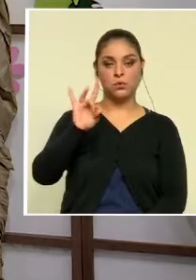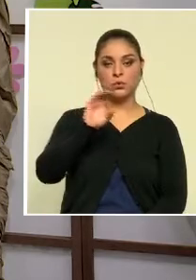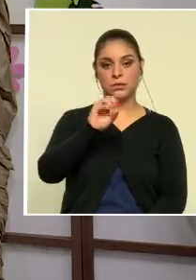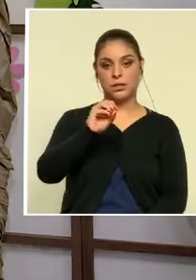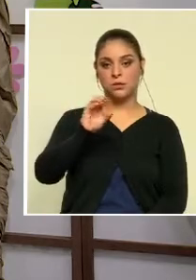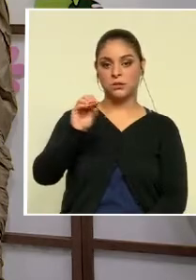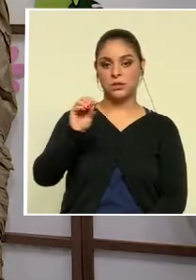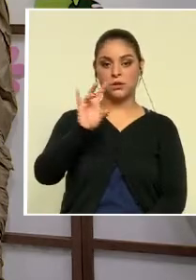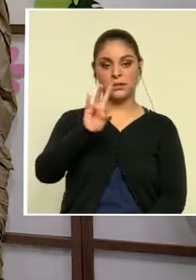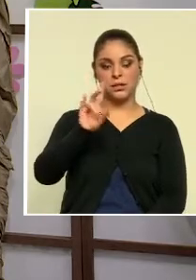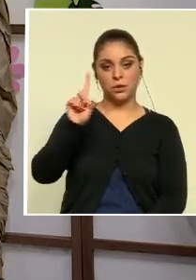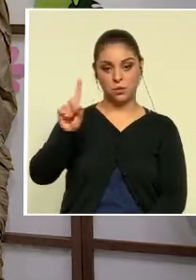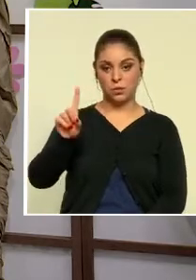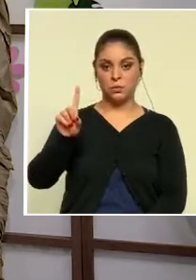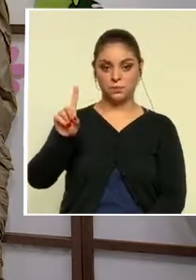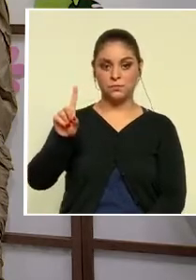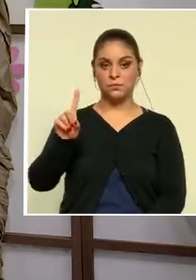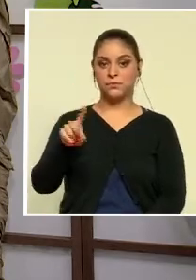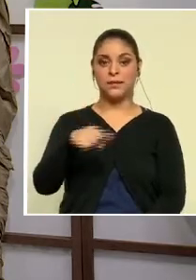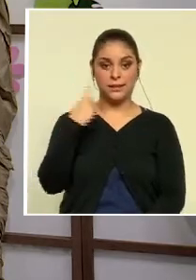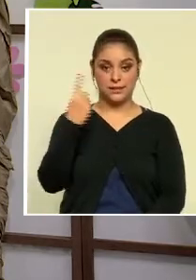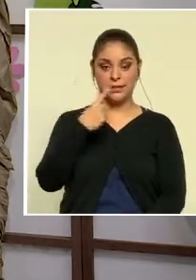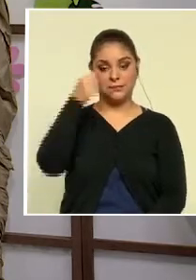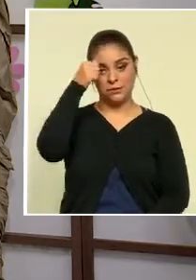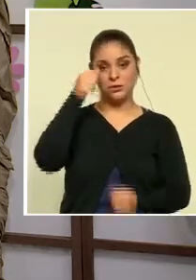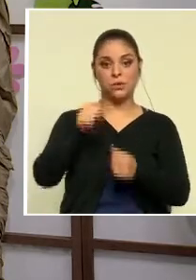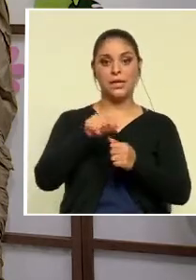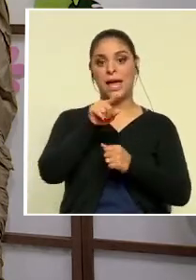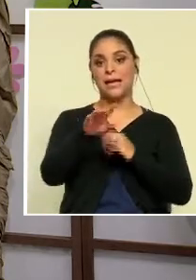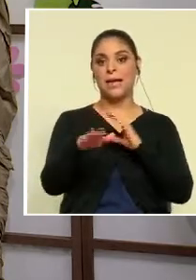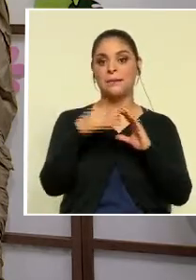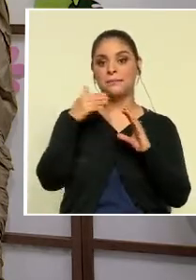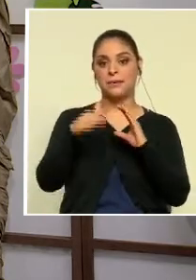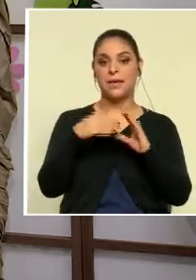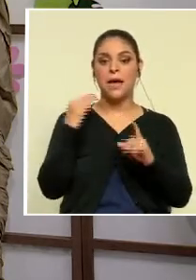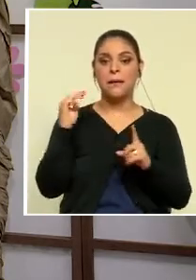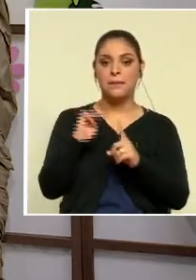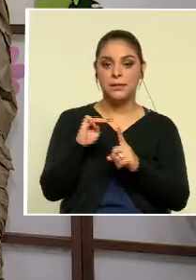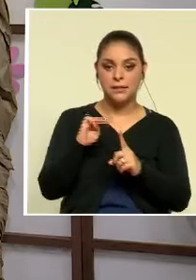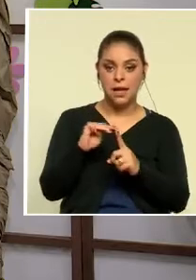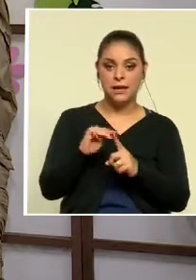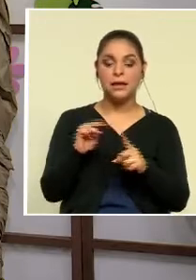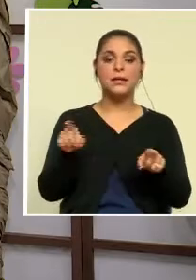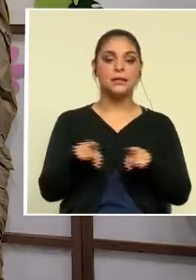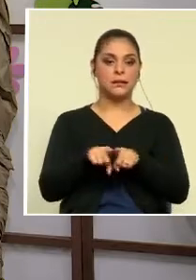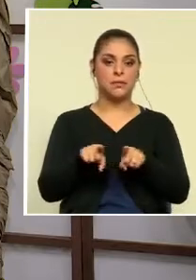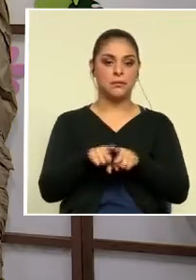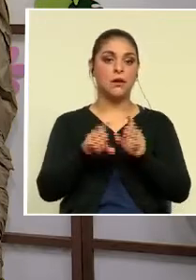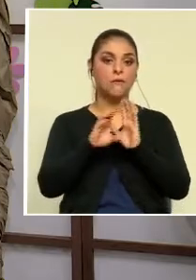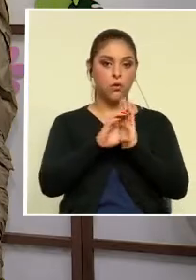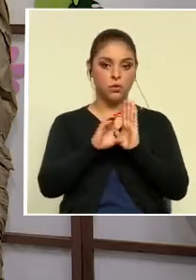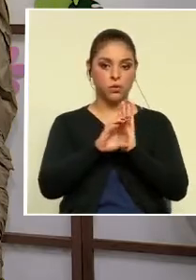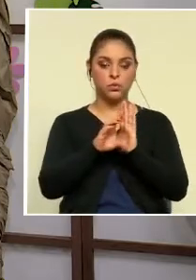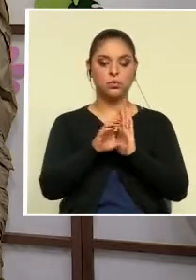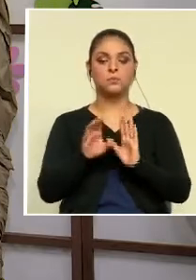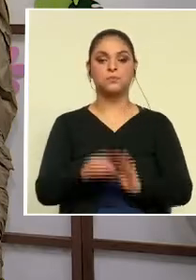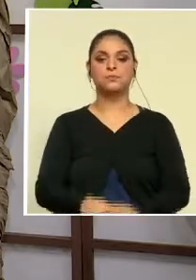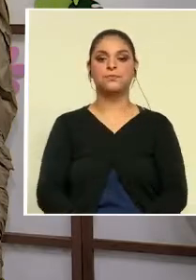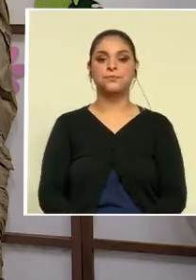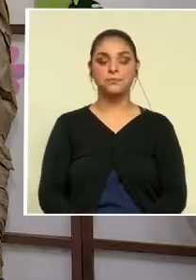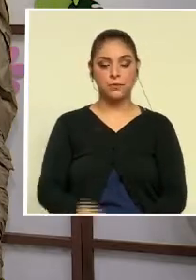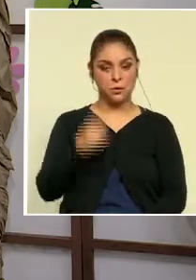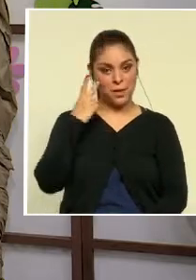800 71 entonces para que ahí nos envíen sus mensajes y también sus futuras voy a realizar entonces vamos a